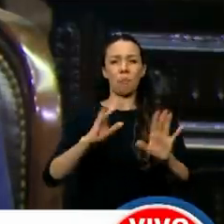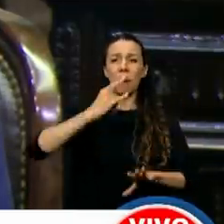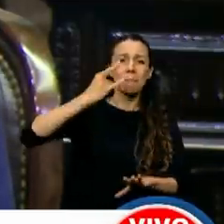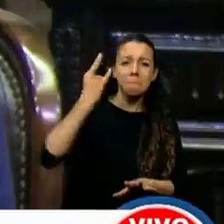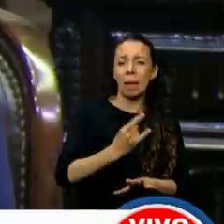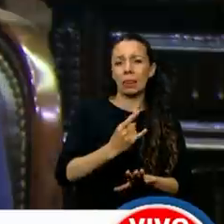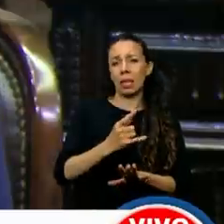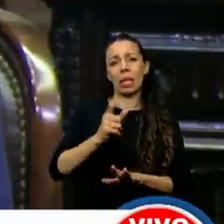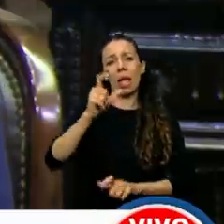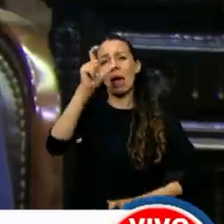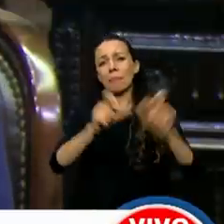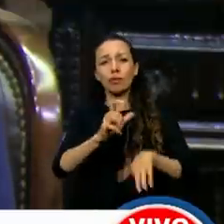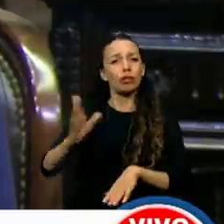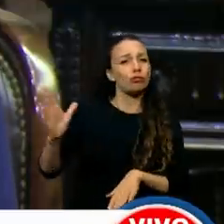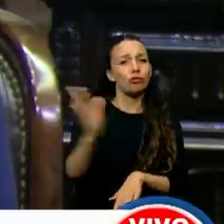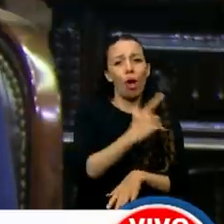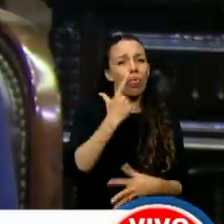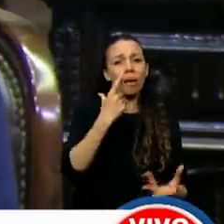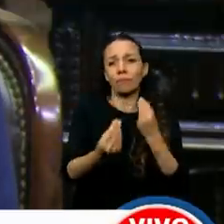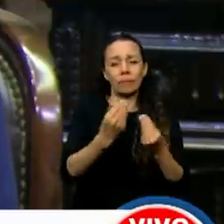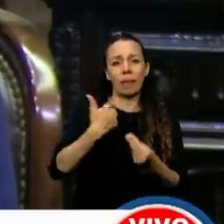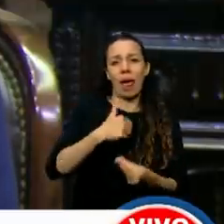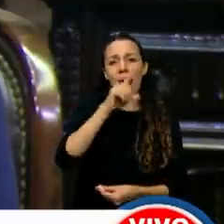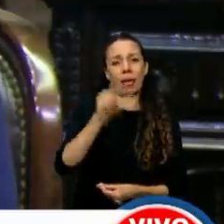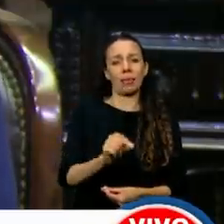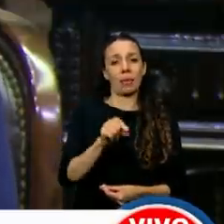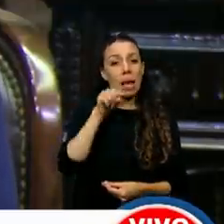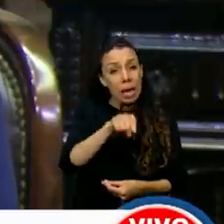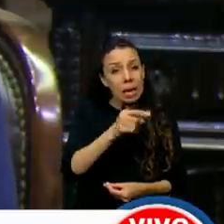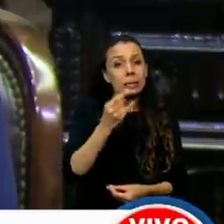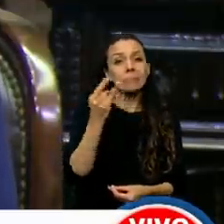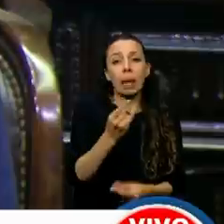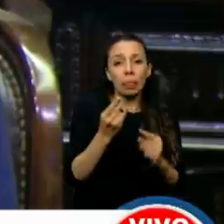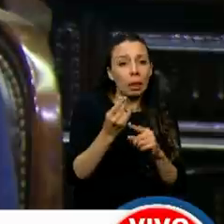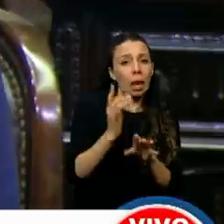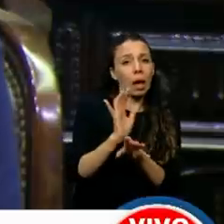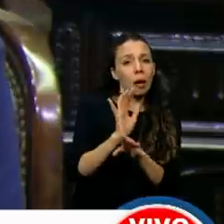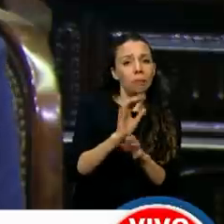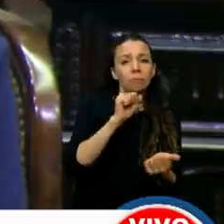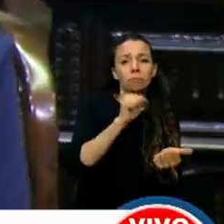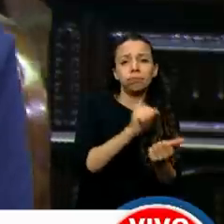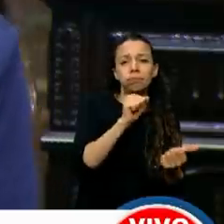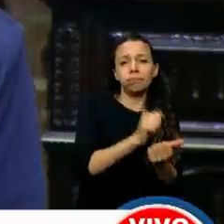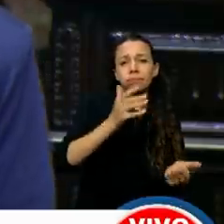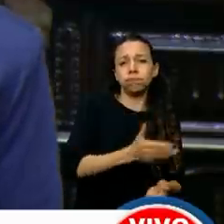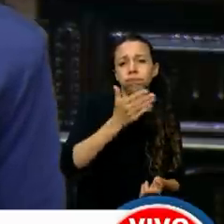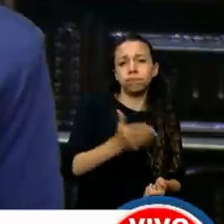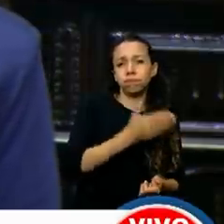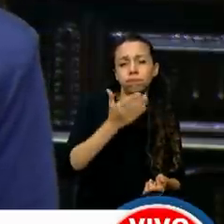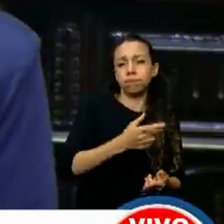ciudadanía argentina la mentira que se traduce en la emisión descontrolada que llegó